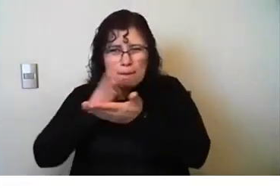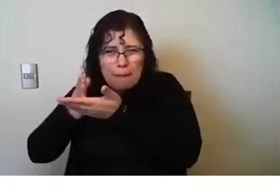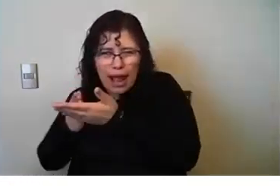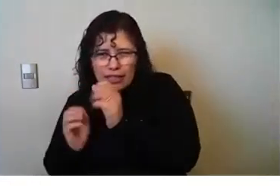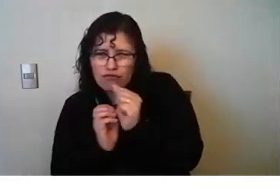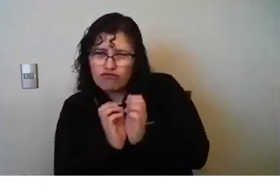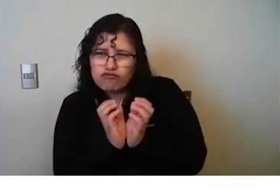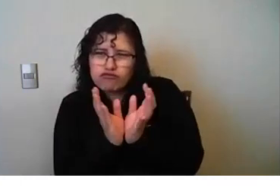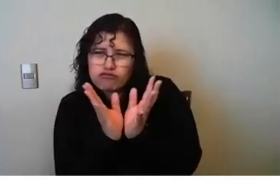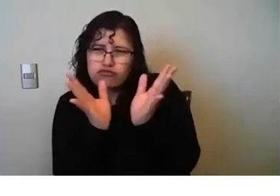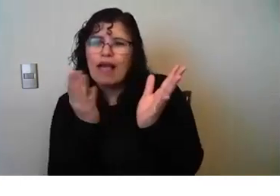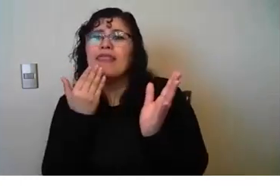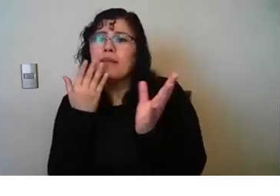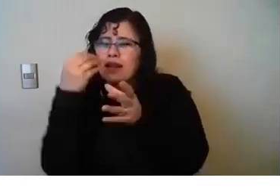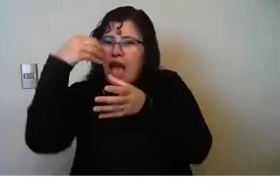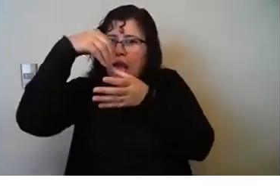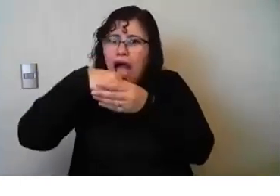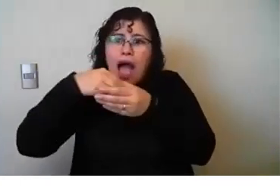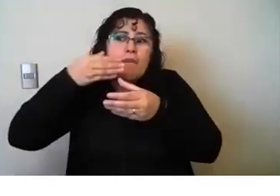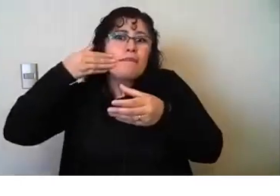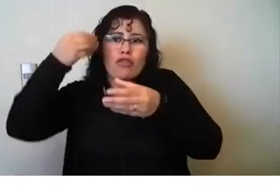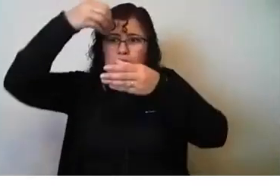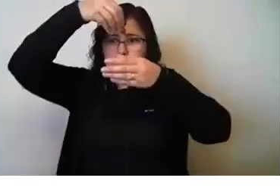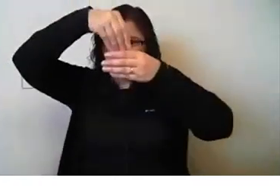parte de la médula espinal que está